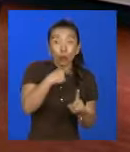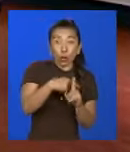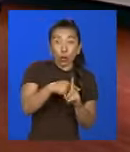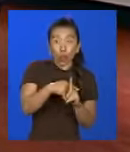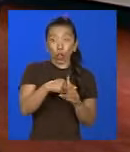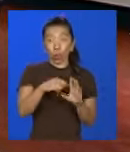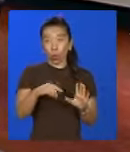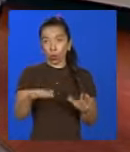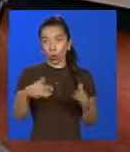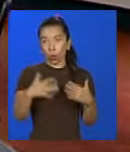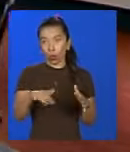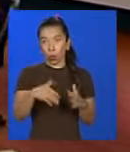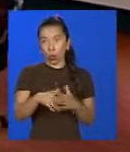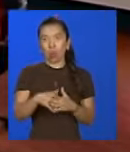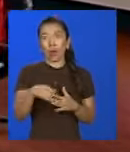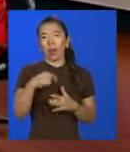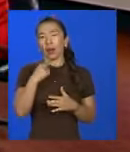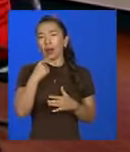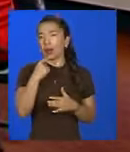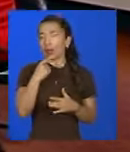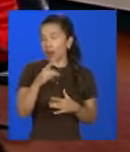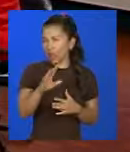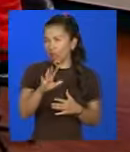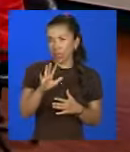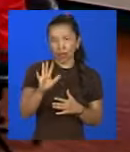a la doctora...